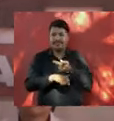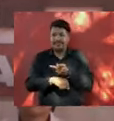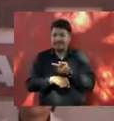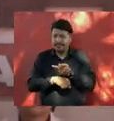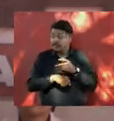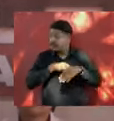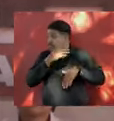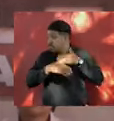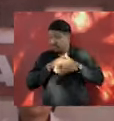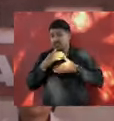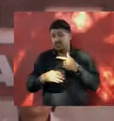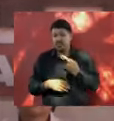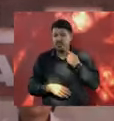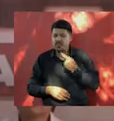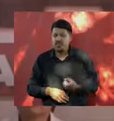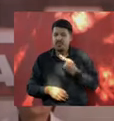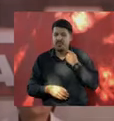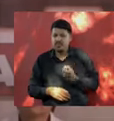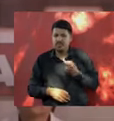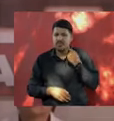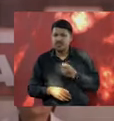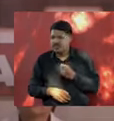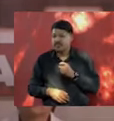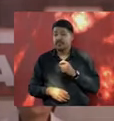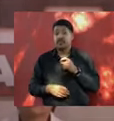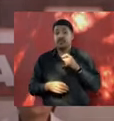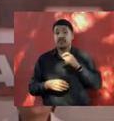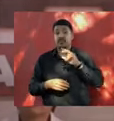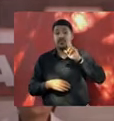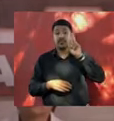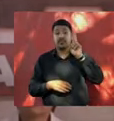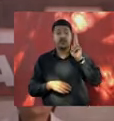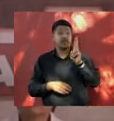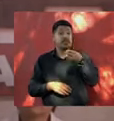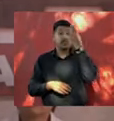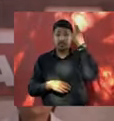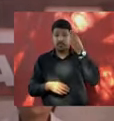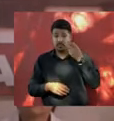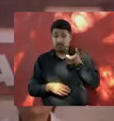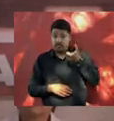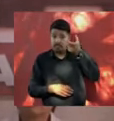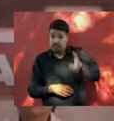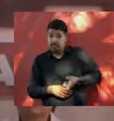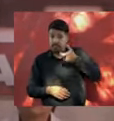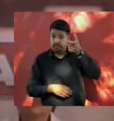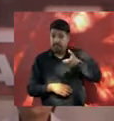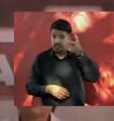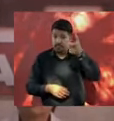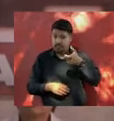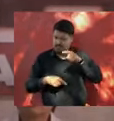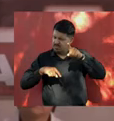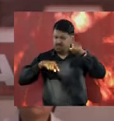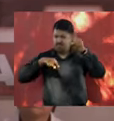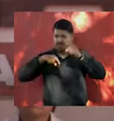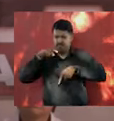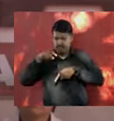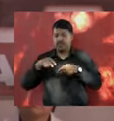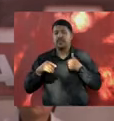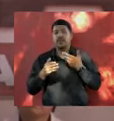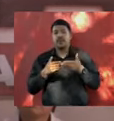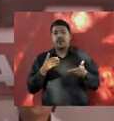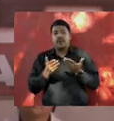Más tarde luchamos para que no hubiera cuotas en la Universidad Nacional Autónoma de México. Pues lo que yo